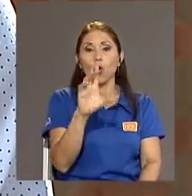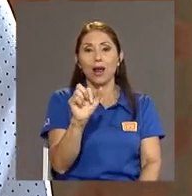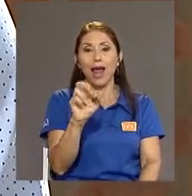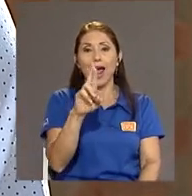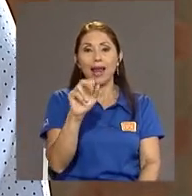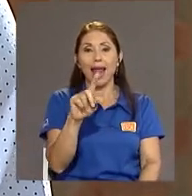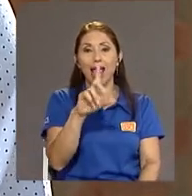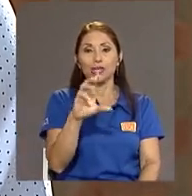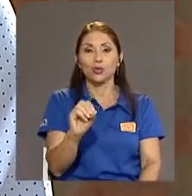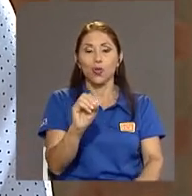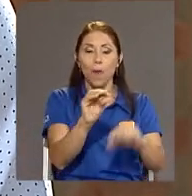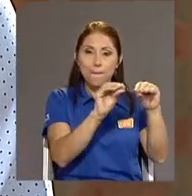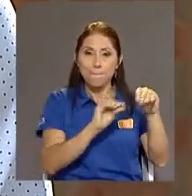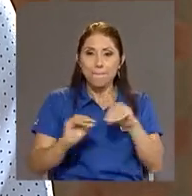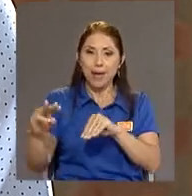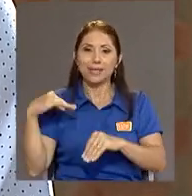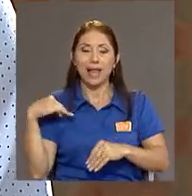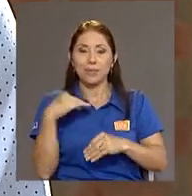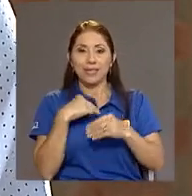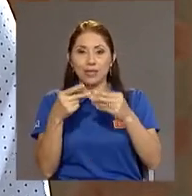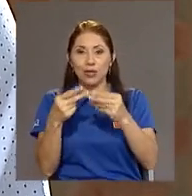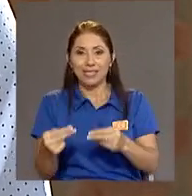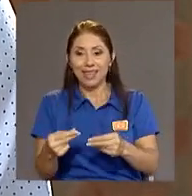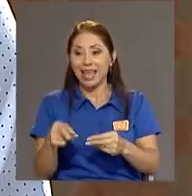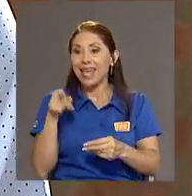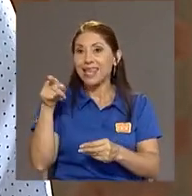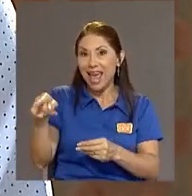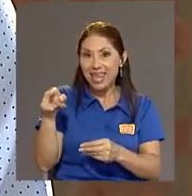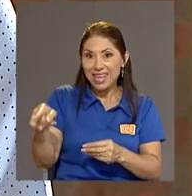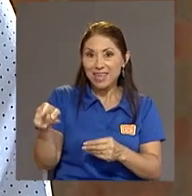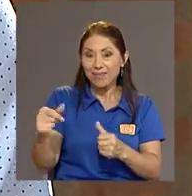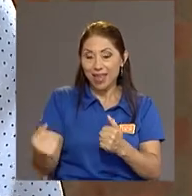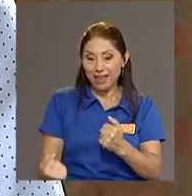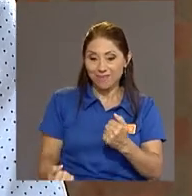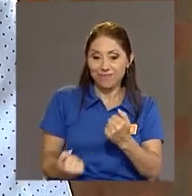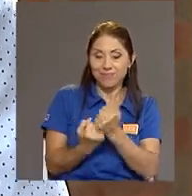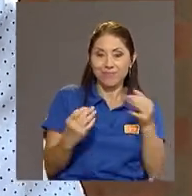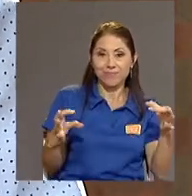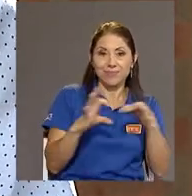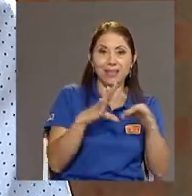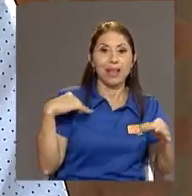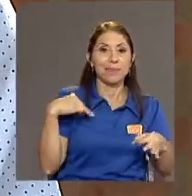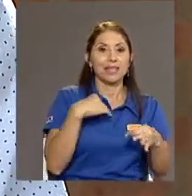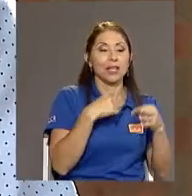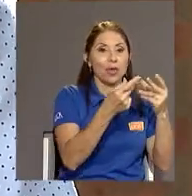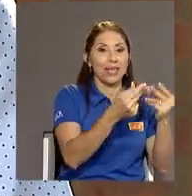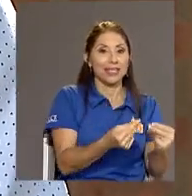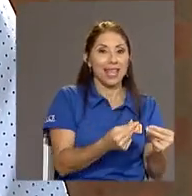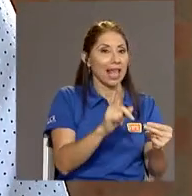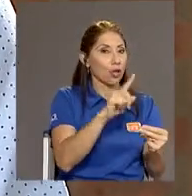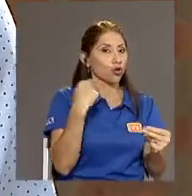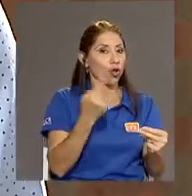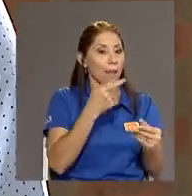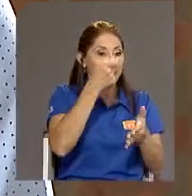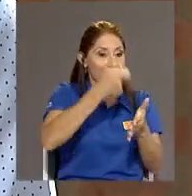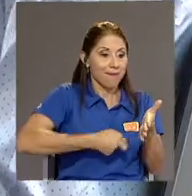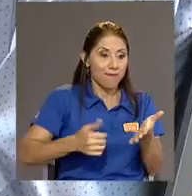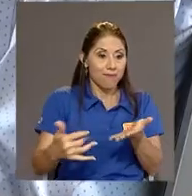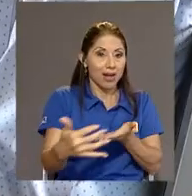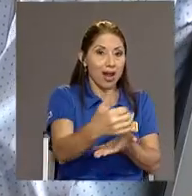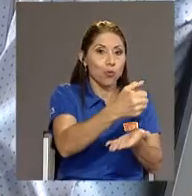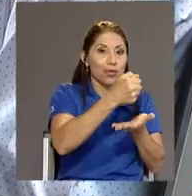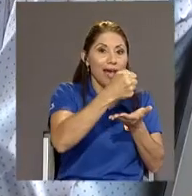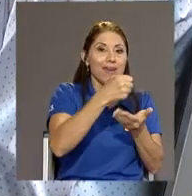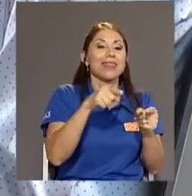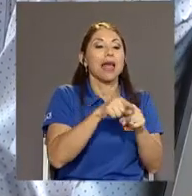brazo operativo financiero del gobierno termina siendo el Ministerio de Hacienda, que ya no solamente recaudaba, sino que destinaba el gasto.